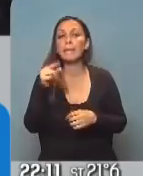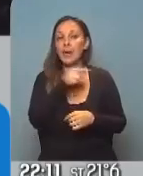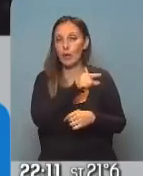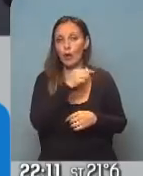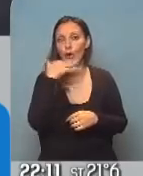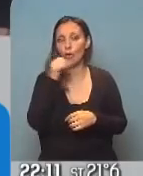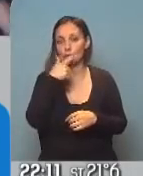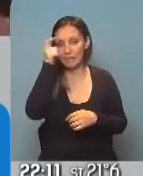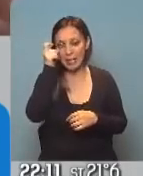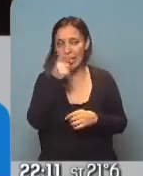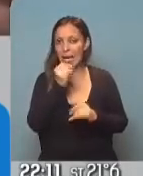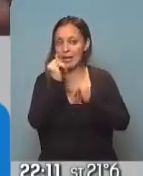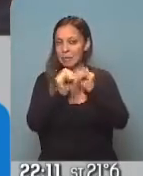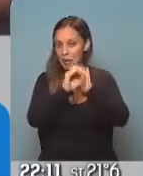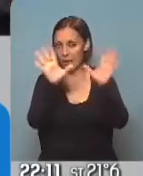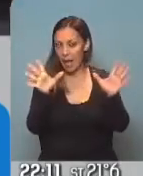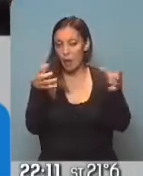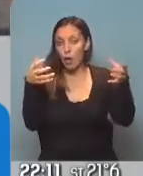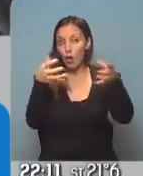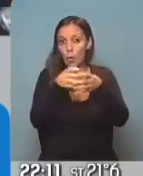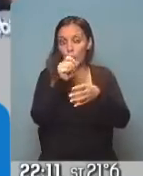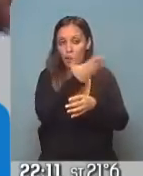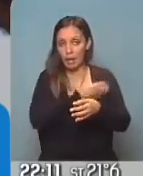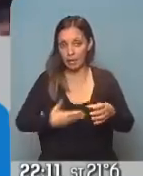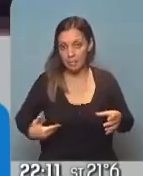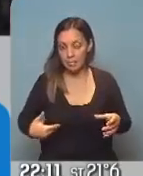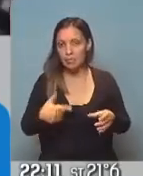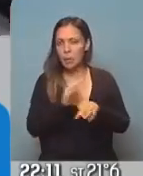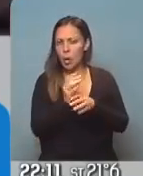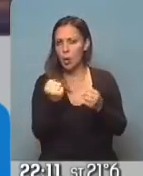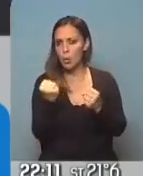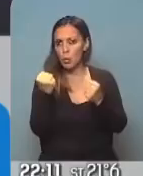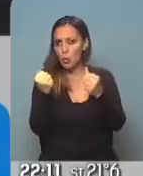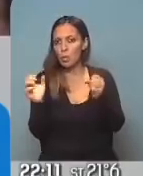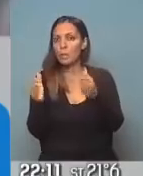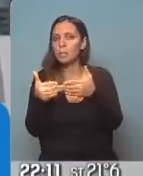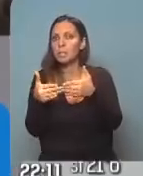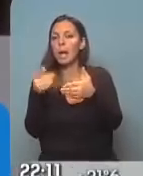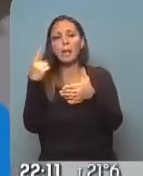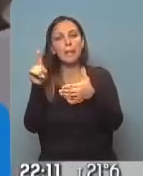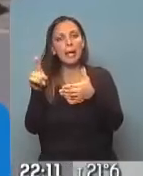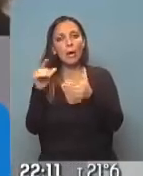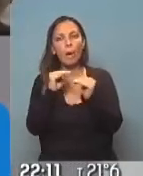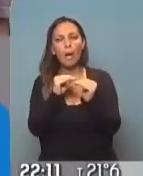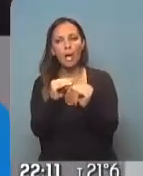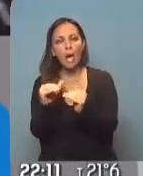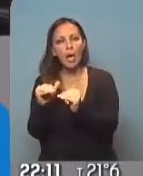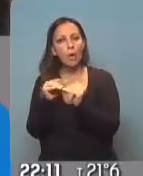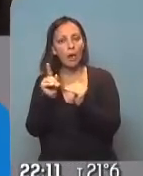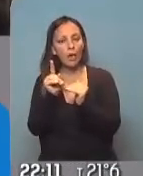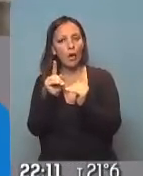un gabinete muy conservador, muy ultraconservador, pero no por eso homogéneo. Inclusive ayer ya se dio la